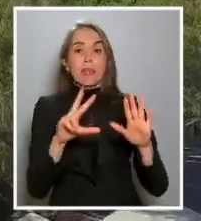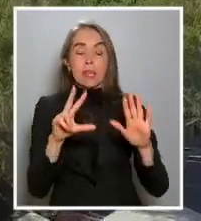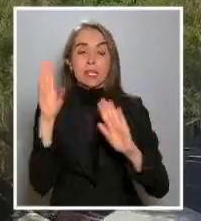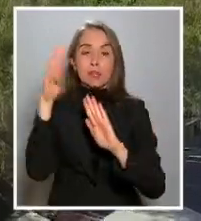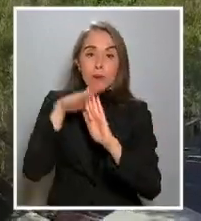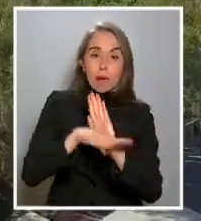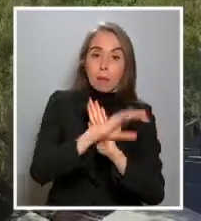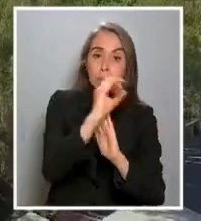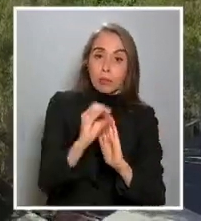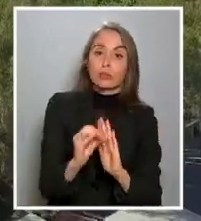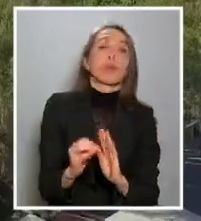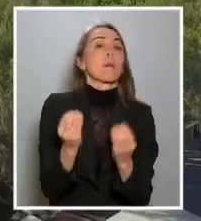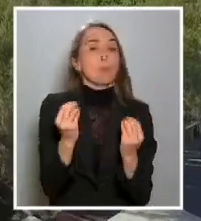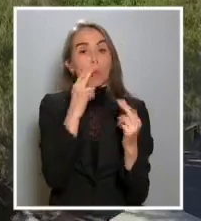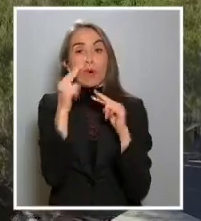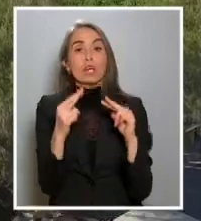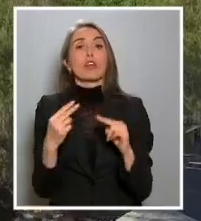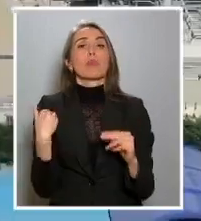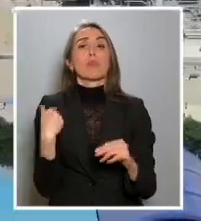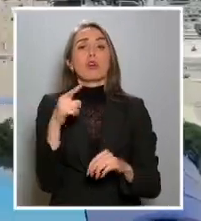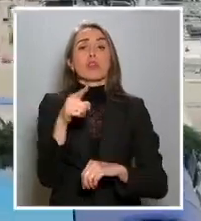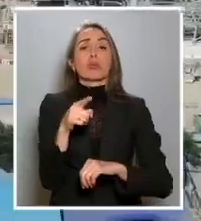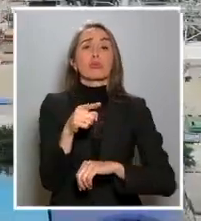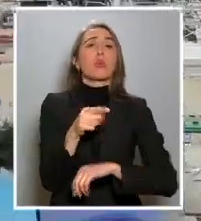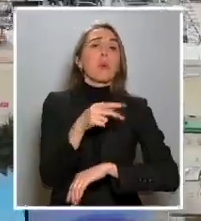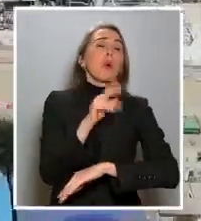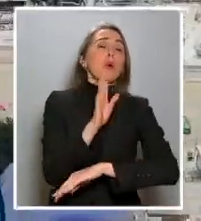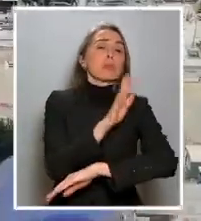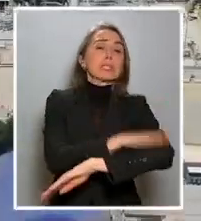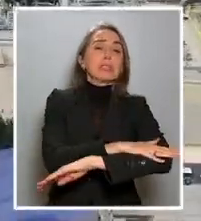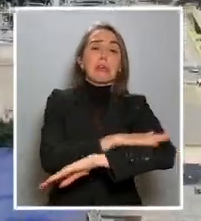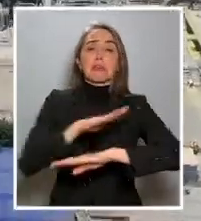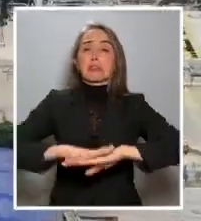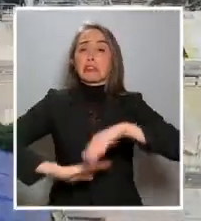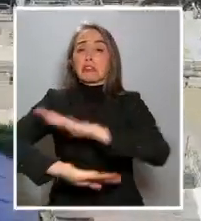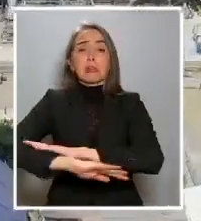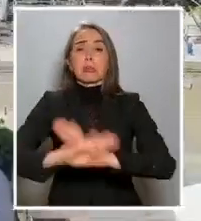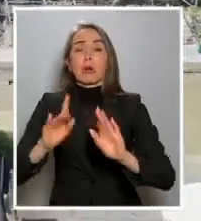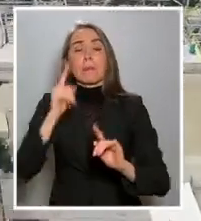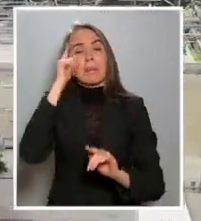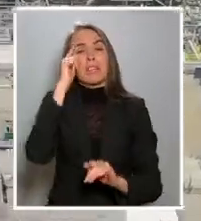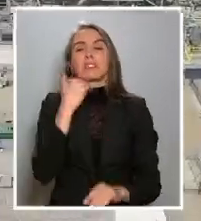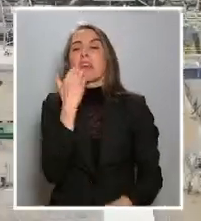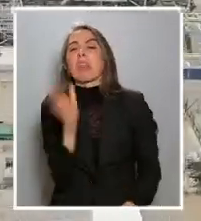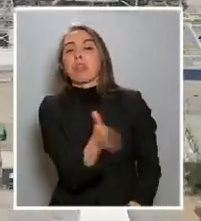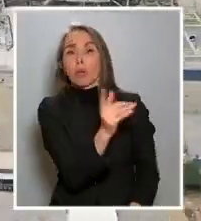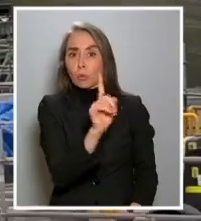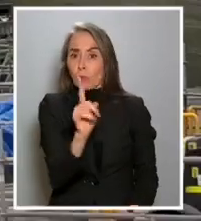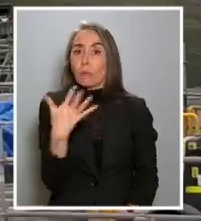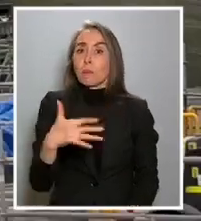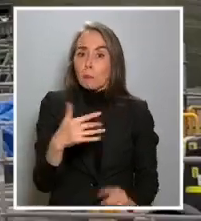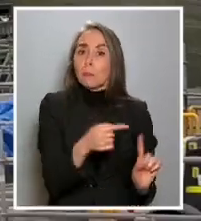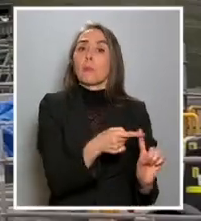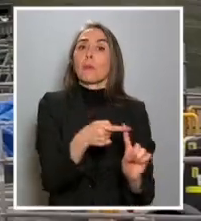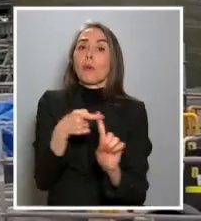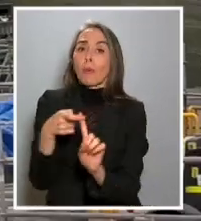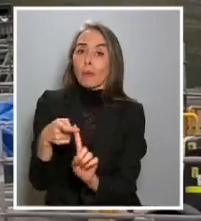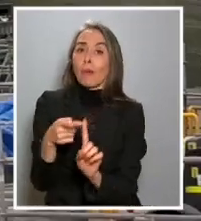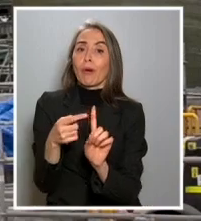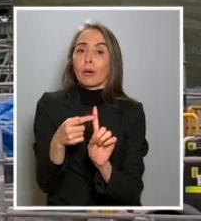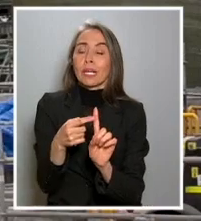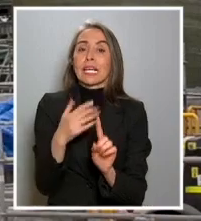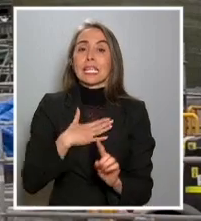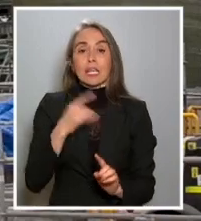que, independiente de nuestra posición en el tablero político, no podemos dejar pasar. Y quisiera que